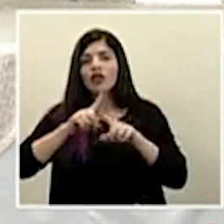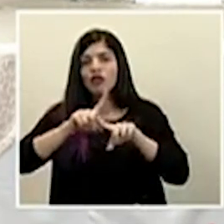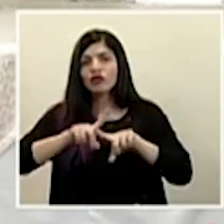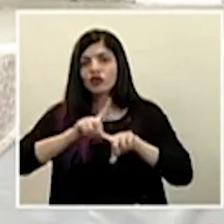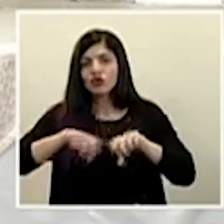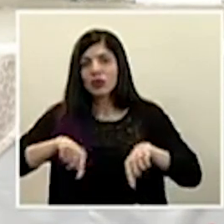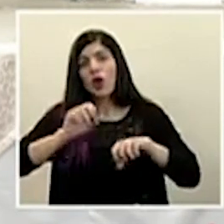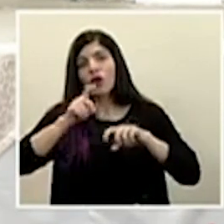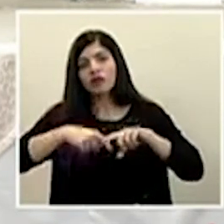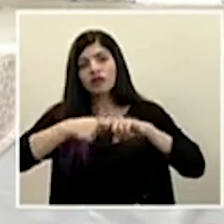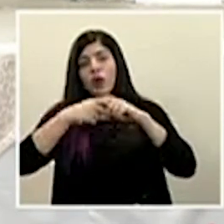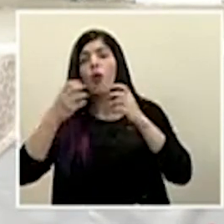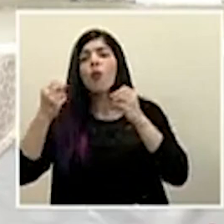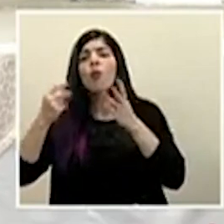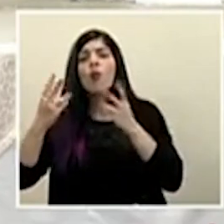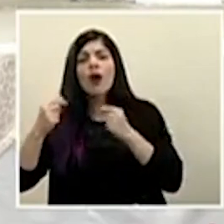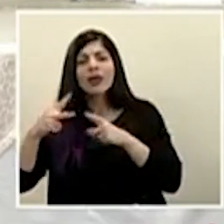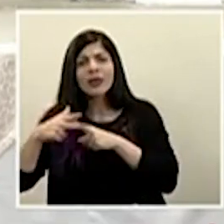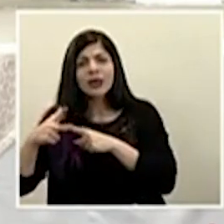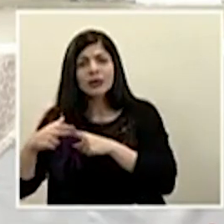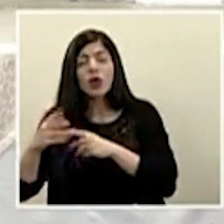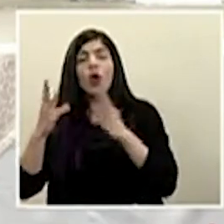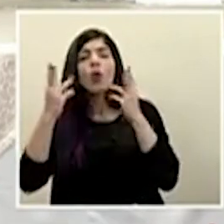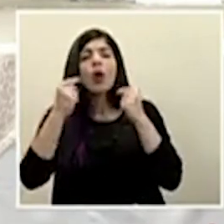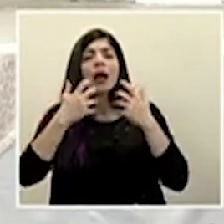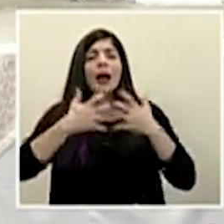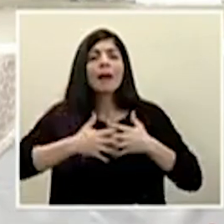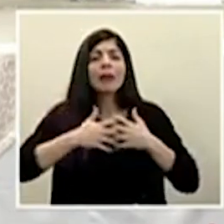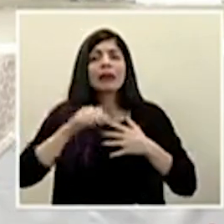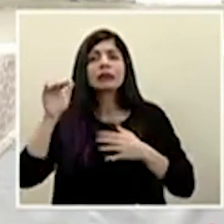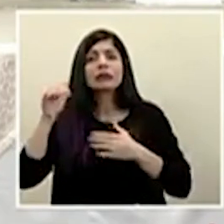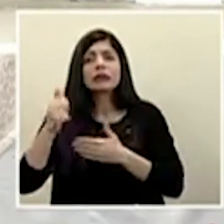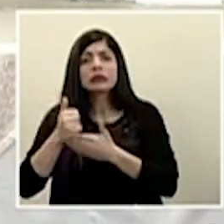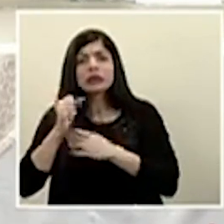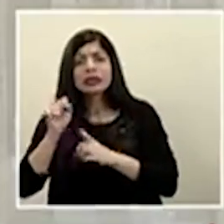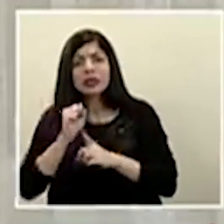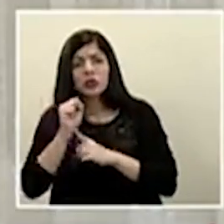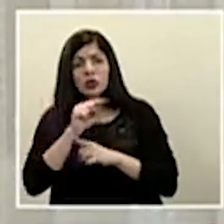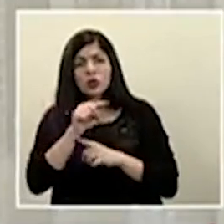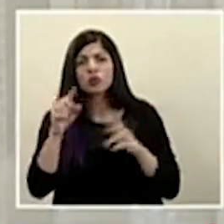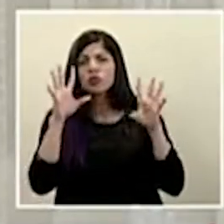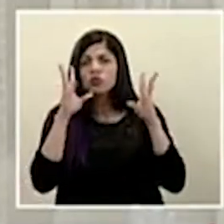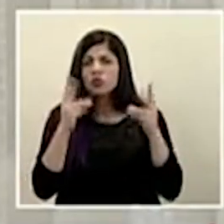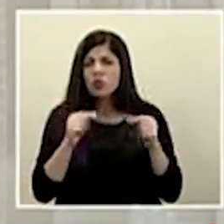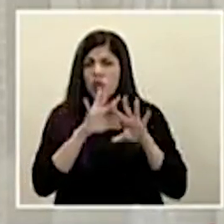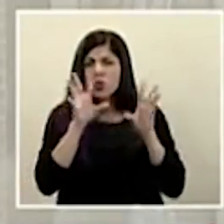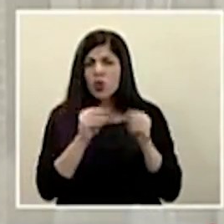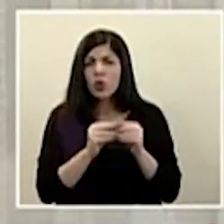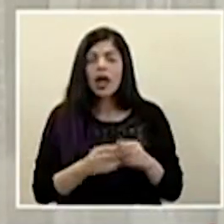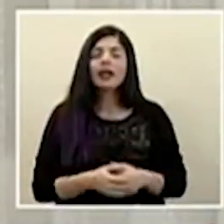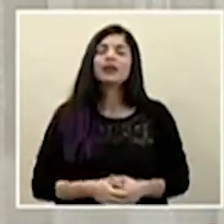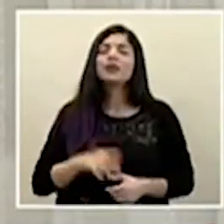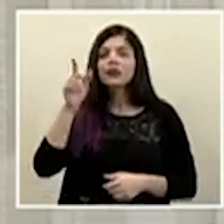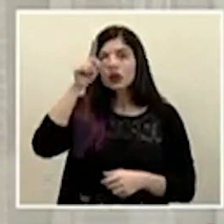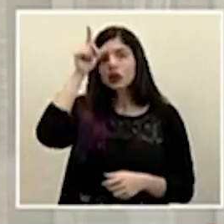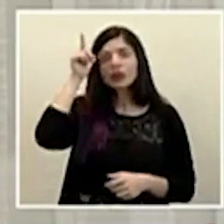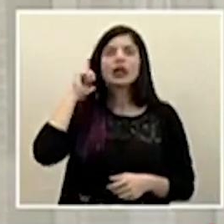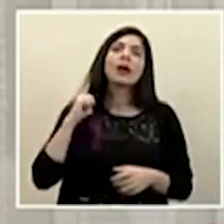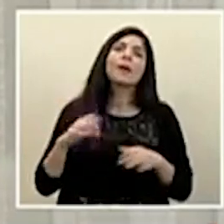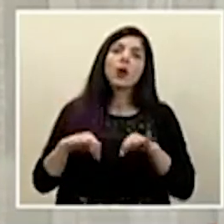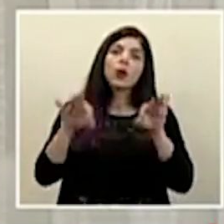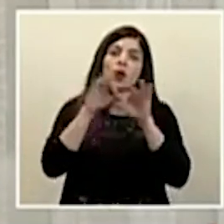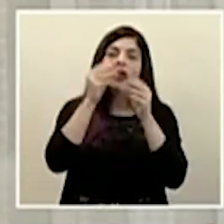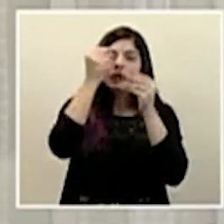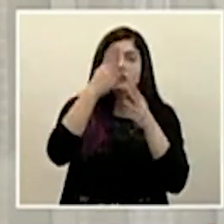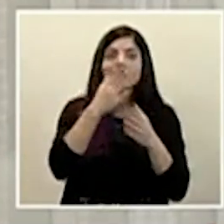número de empresas que han acudido al Ministerio por estas situaciones? Por supuesto, es importante también rendir cuentas sobre